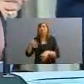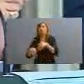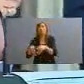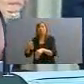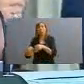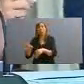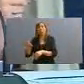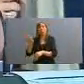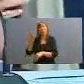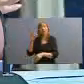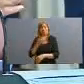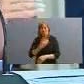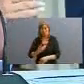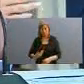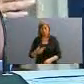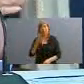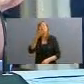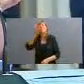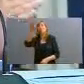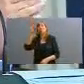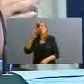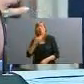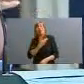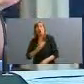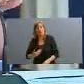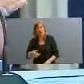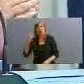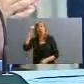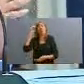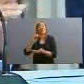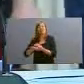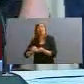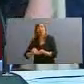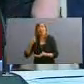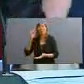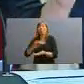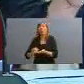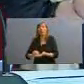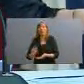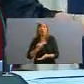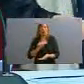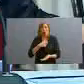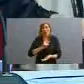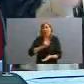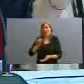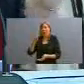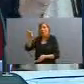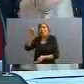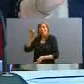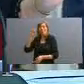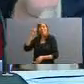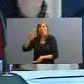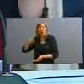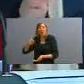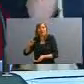pueden elegir presidentes, gobernadores, senadores, diputados. No es que van a elegir los jueces que ejercen. Ojo, los